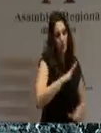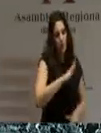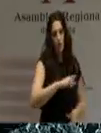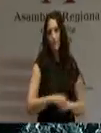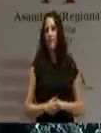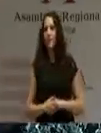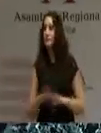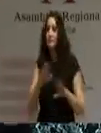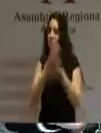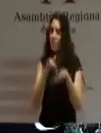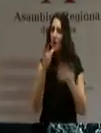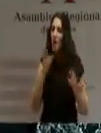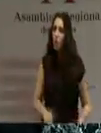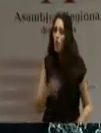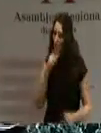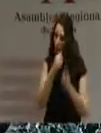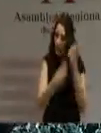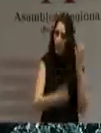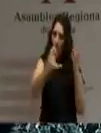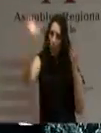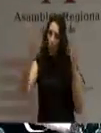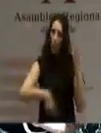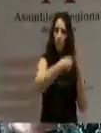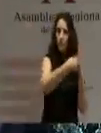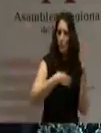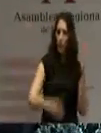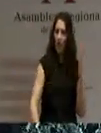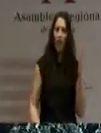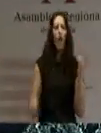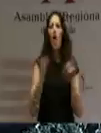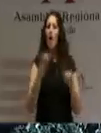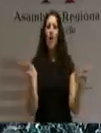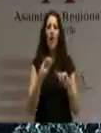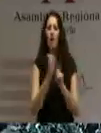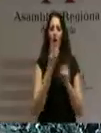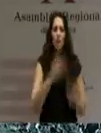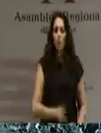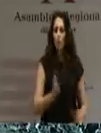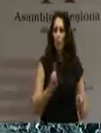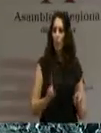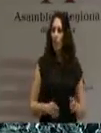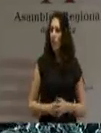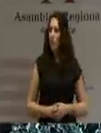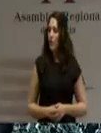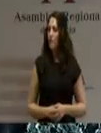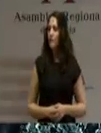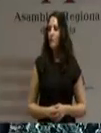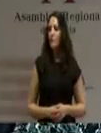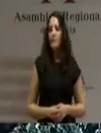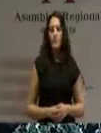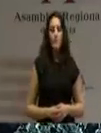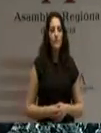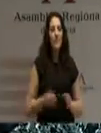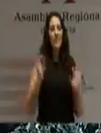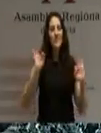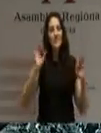Ha sido absuelto y ahora puede ir en las listas europeas. Señor García Retegui, guarde silencio. Preciso, preciso.